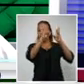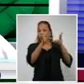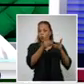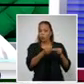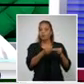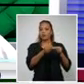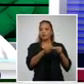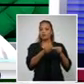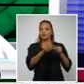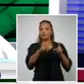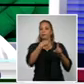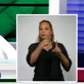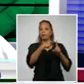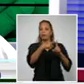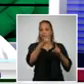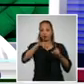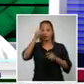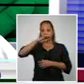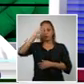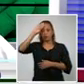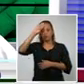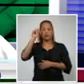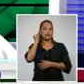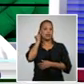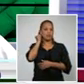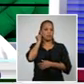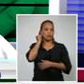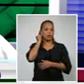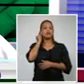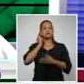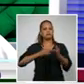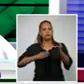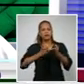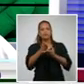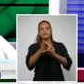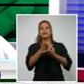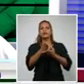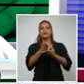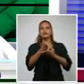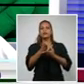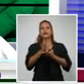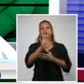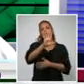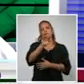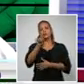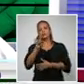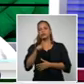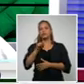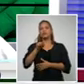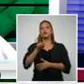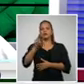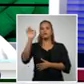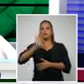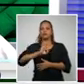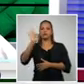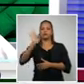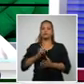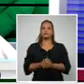casos diagnosticados en Cuba, el sexo masculino se mantiene con el 51%.